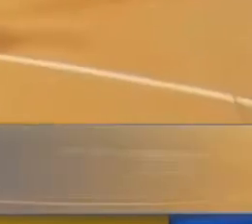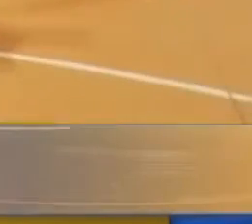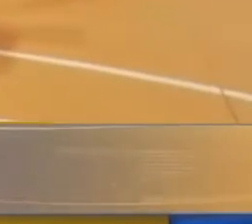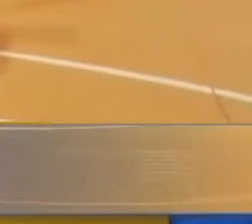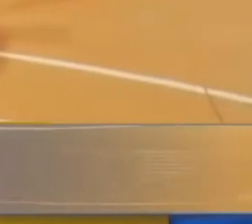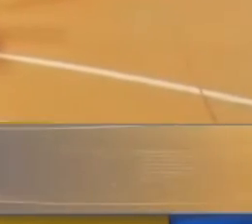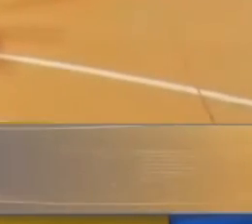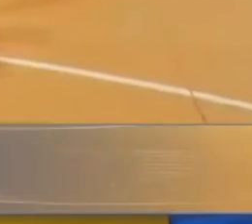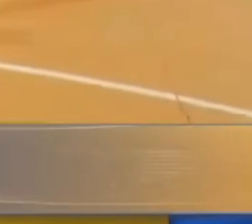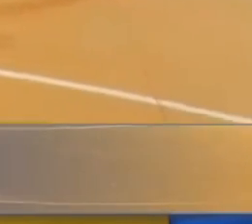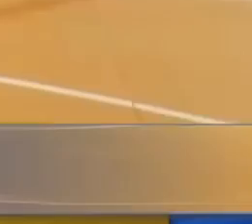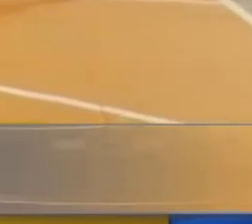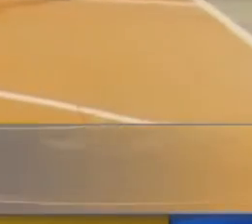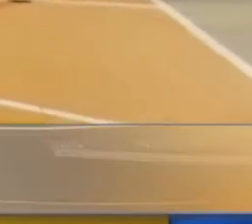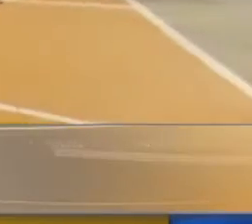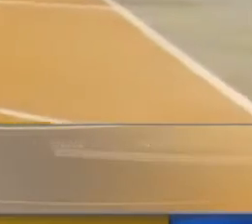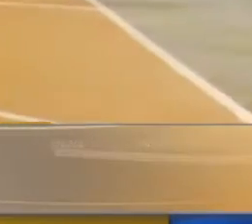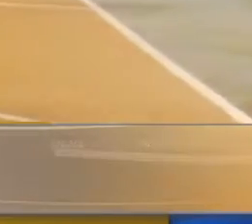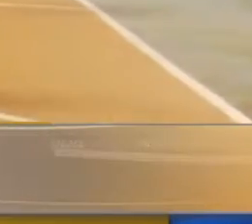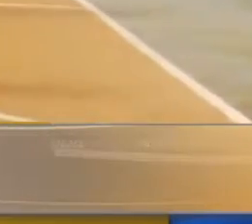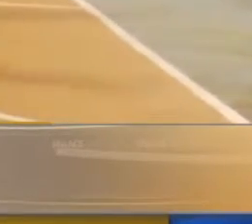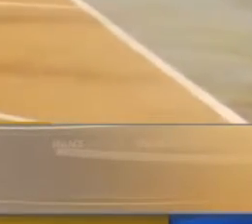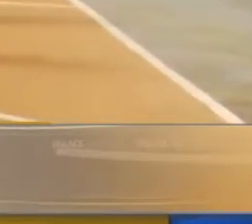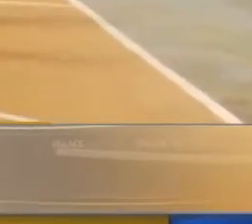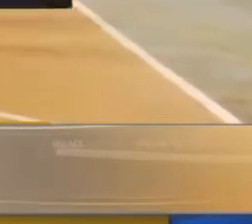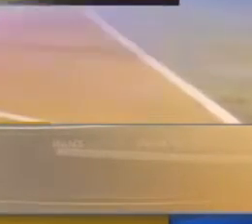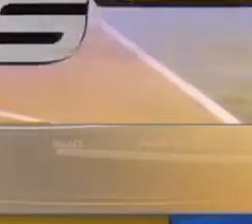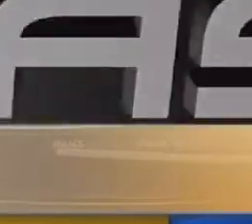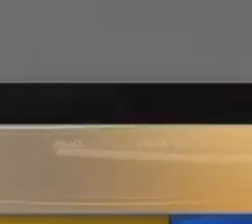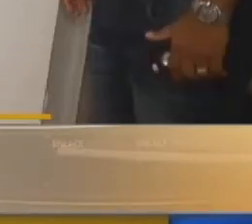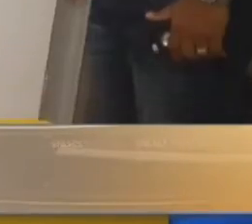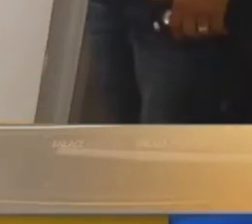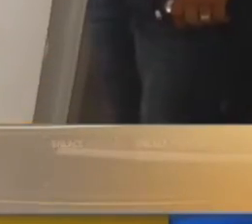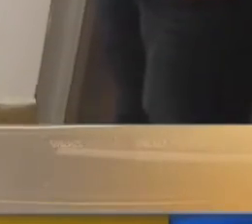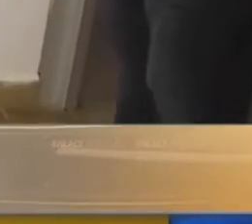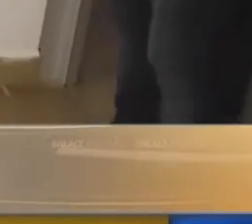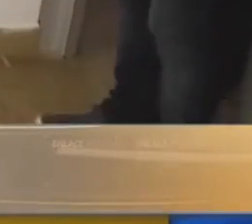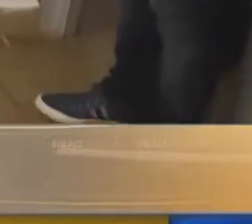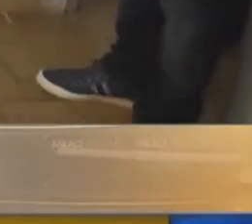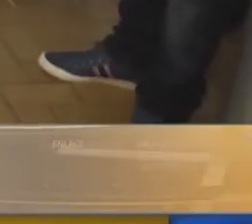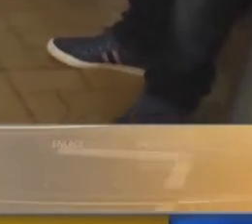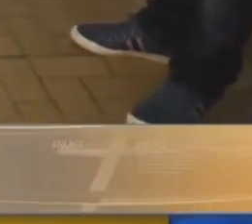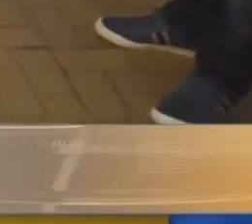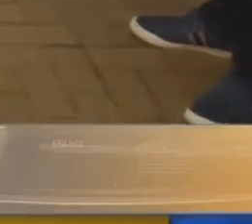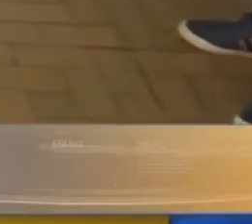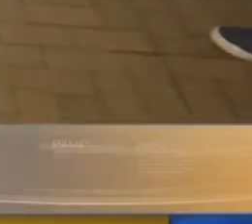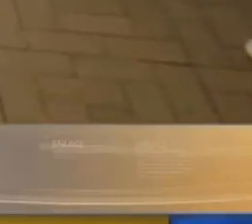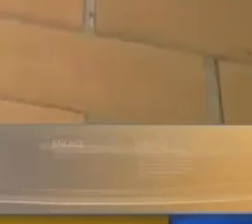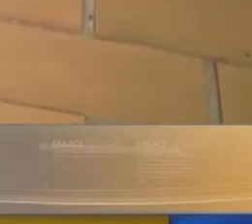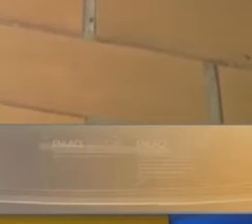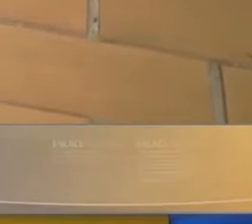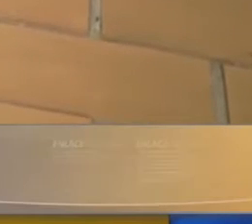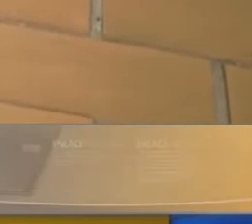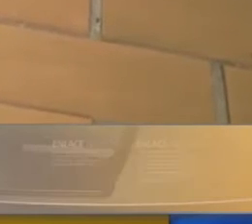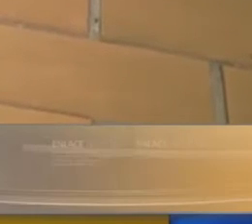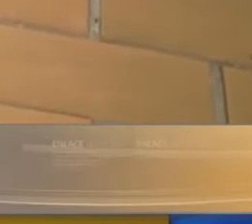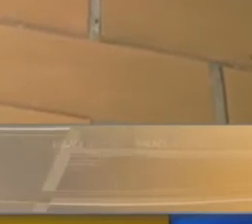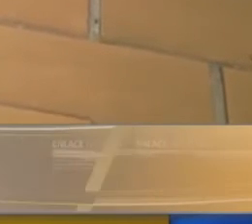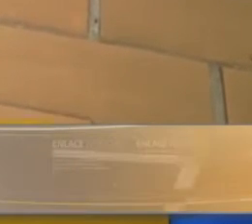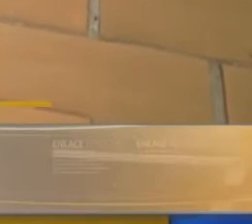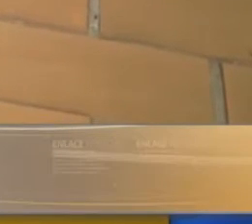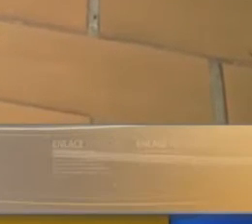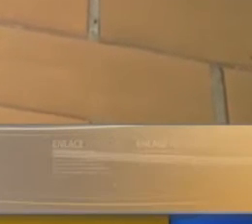Este campeonato se lleva a cabo en varias canchas polideportivas del puerto petrolero. Y en la mira, jueves sin tacones, así se llaman la